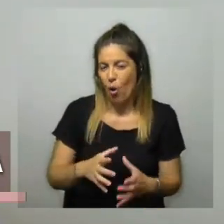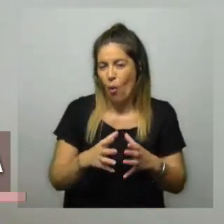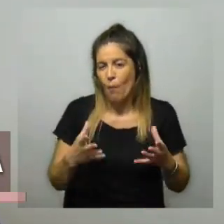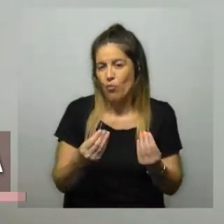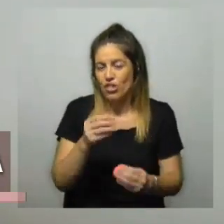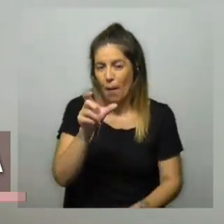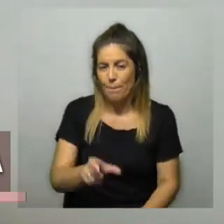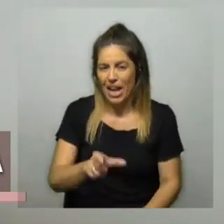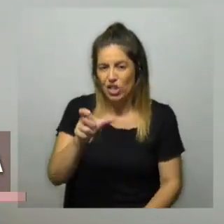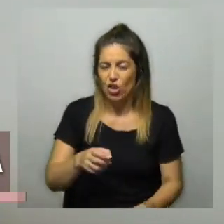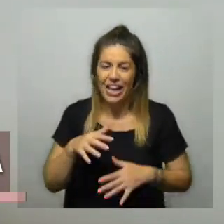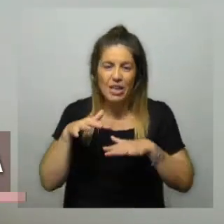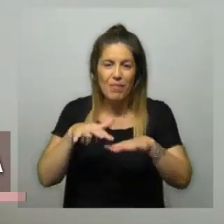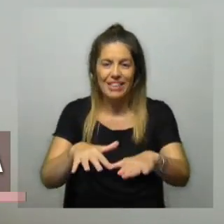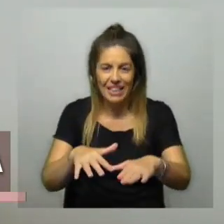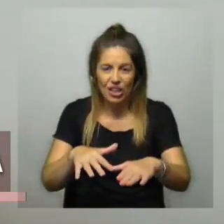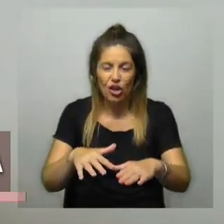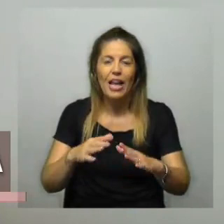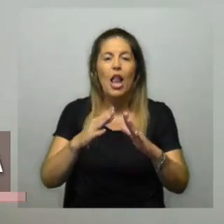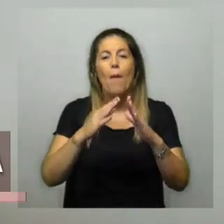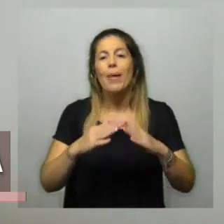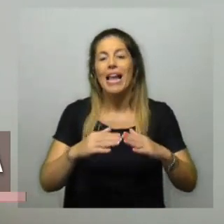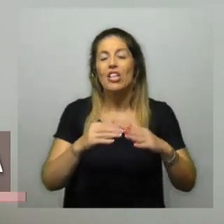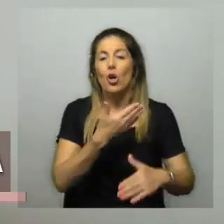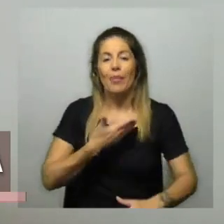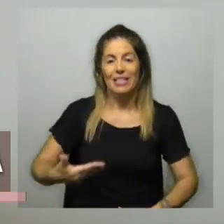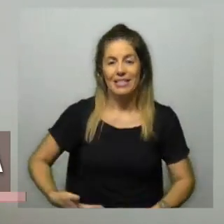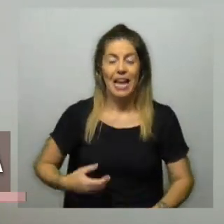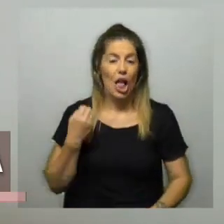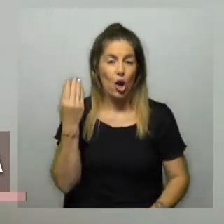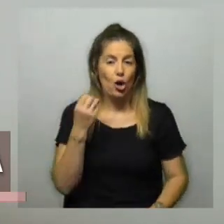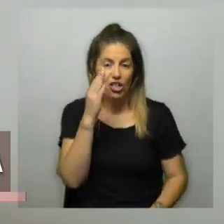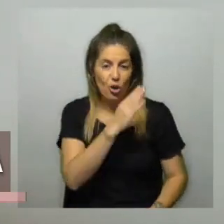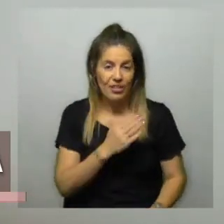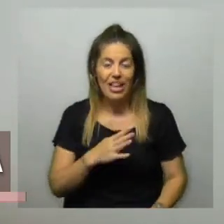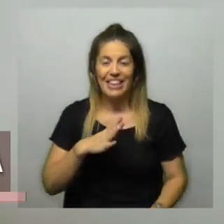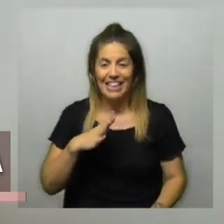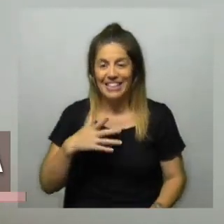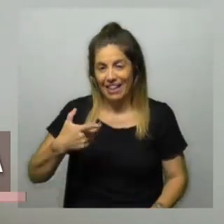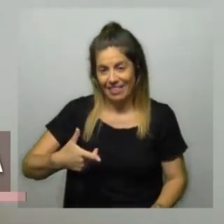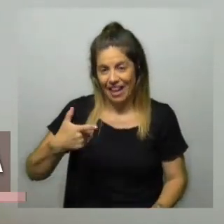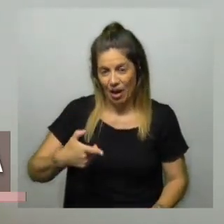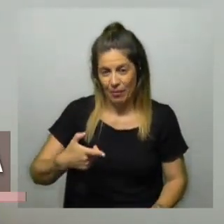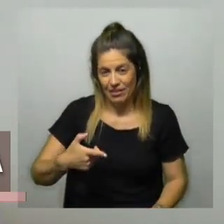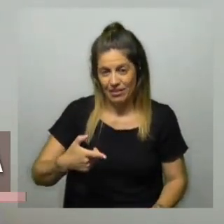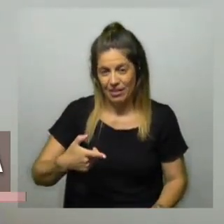muchas personas que invadieron el Palacio Presidencial, que invadieron el Congreso brasileño, estaban armadas, o sea,